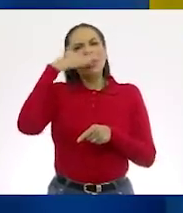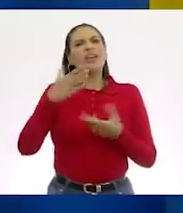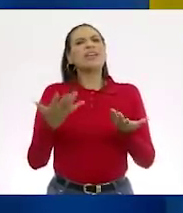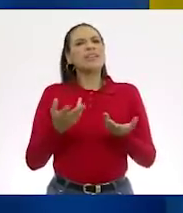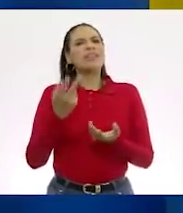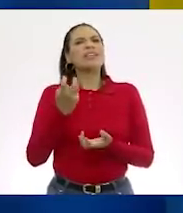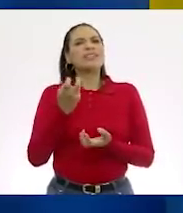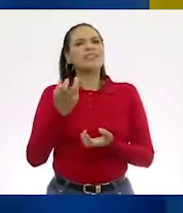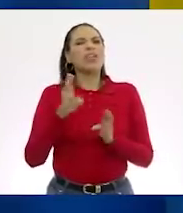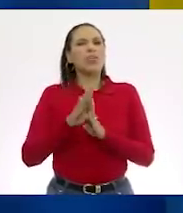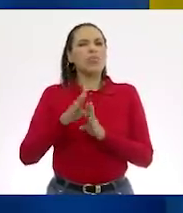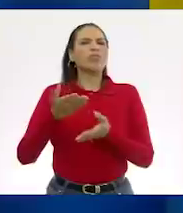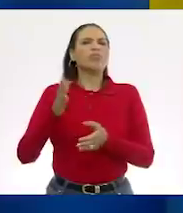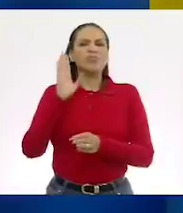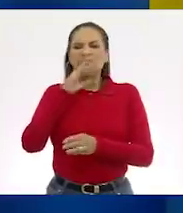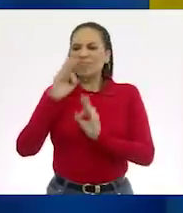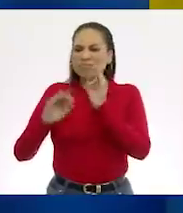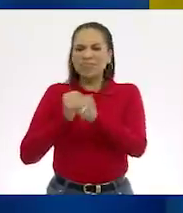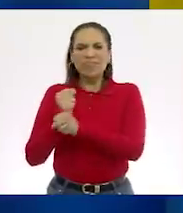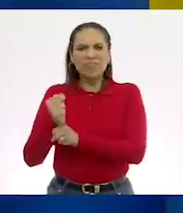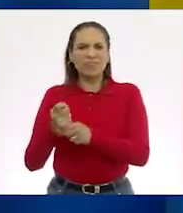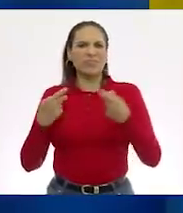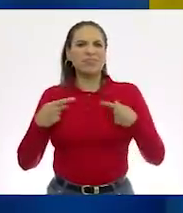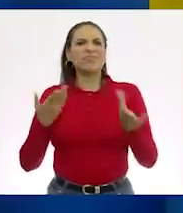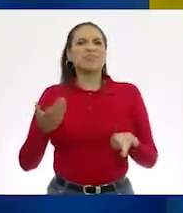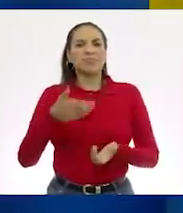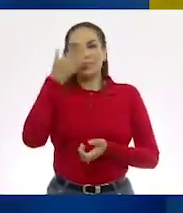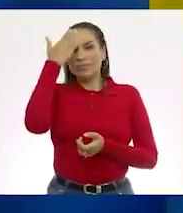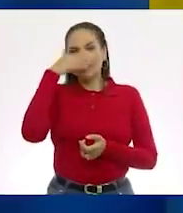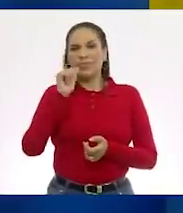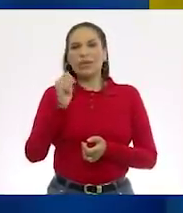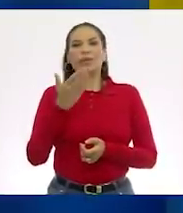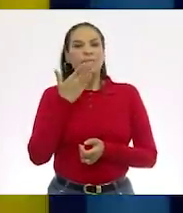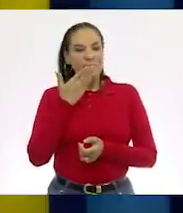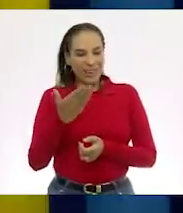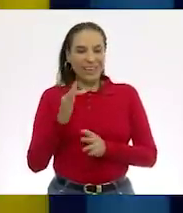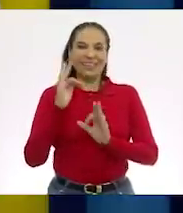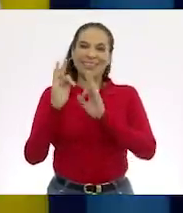qué es el maltrato? ¿Y sabes lo que es el buen trato?